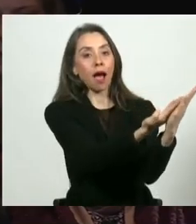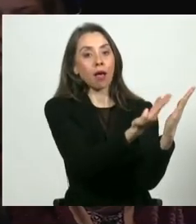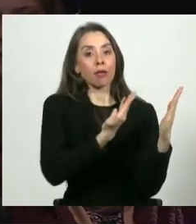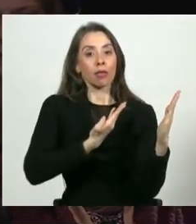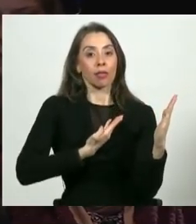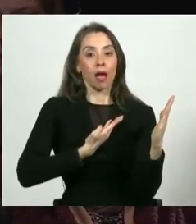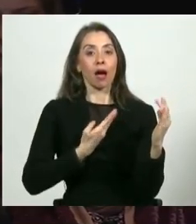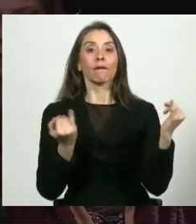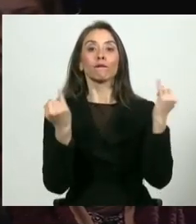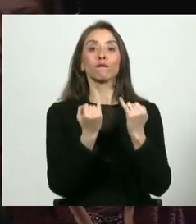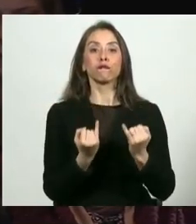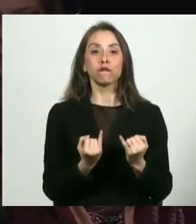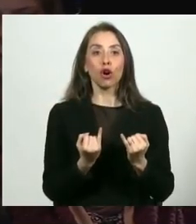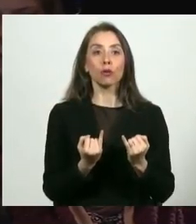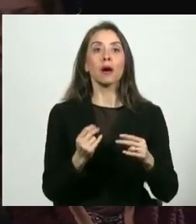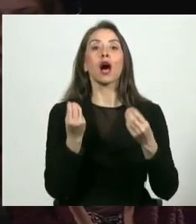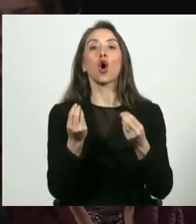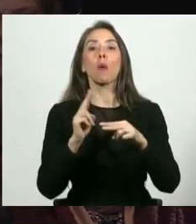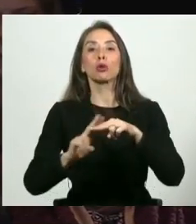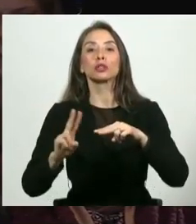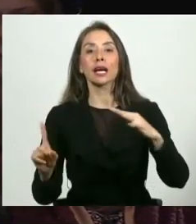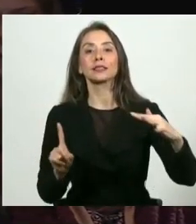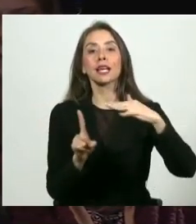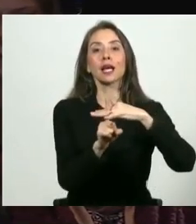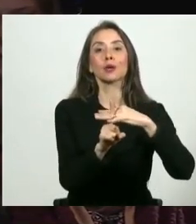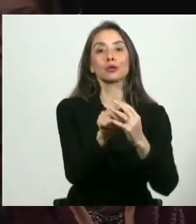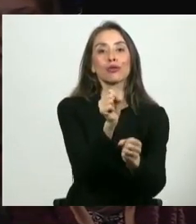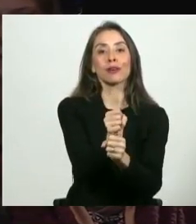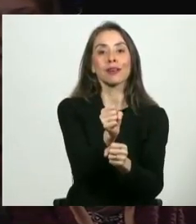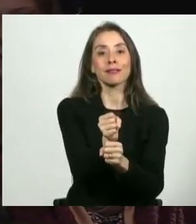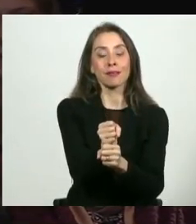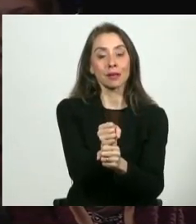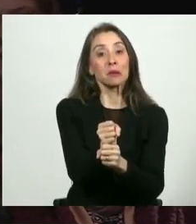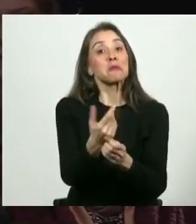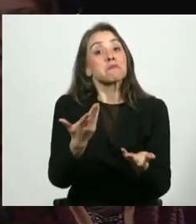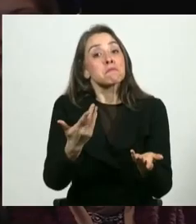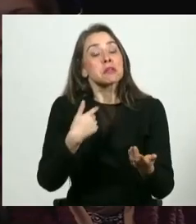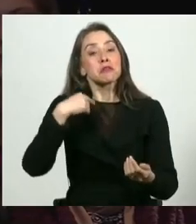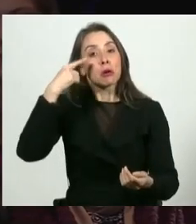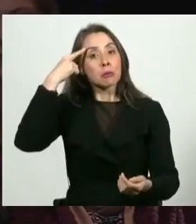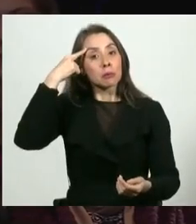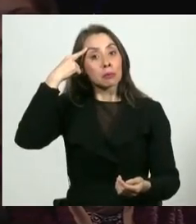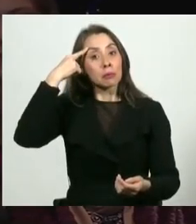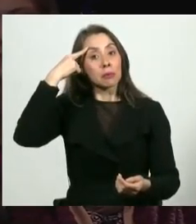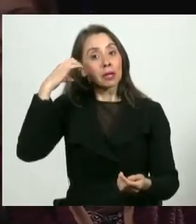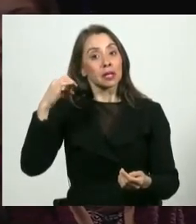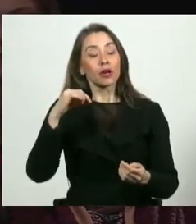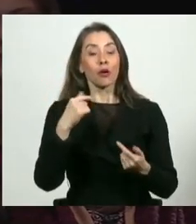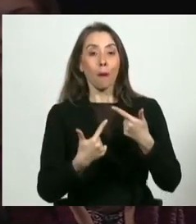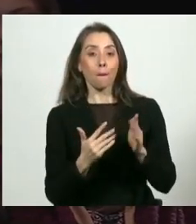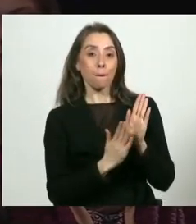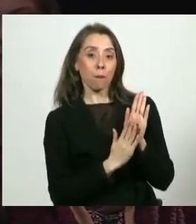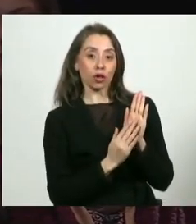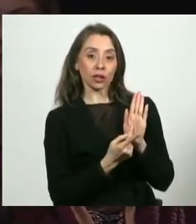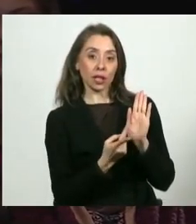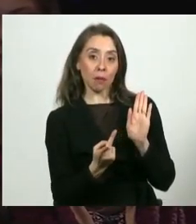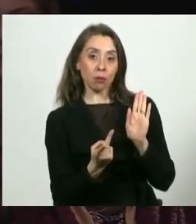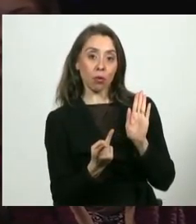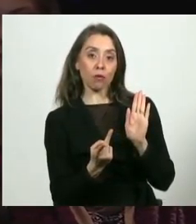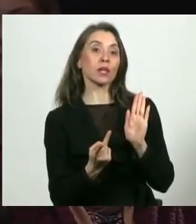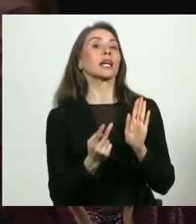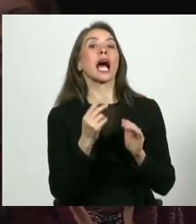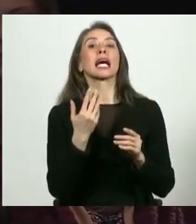la forma de hacer la inclusión laboral. Yo creo que la política pública tiene que estar apuntada a